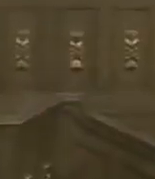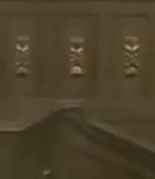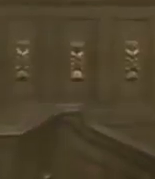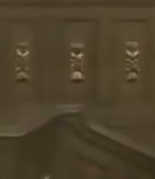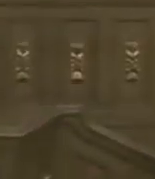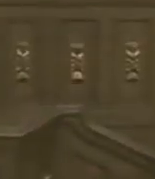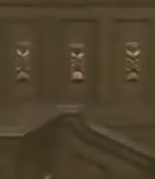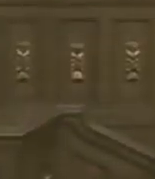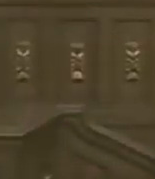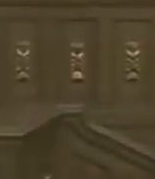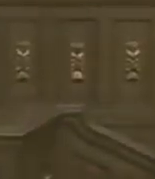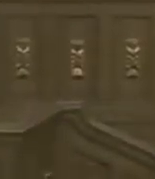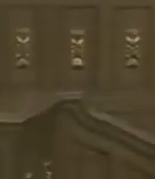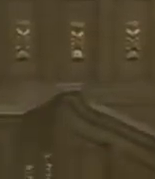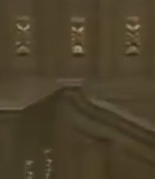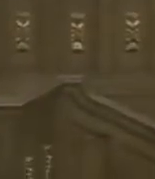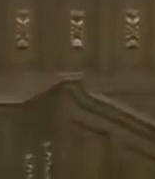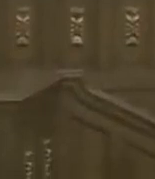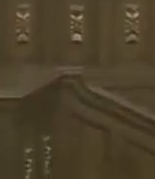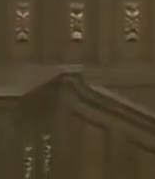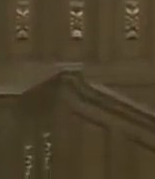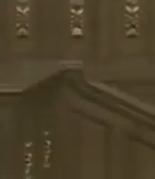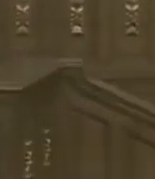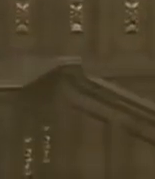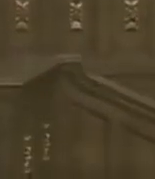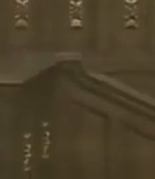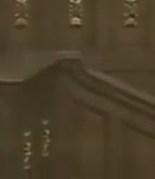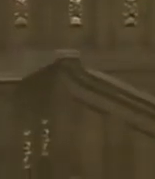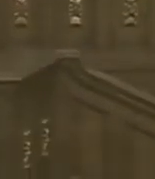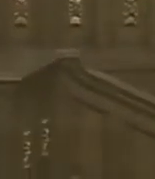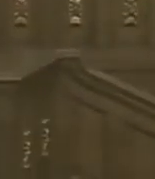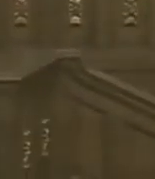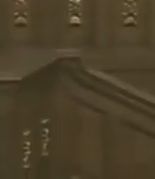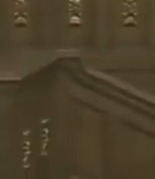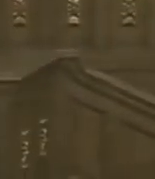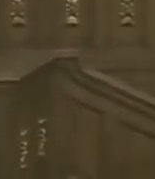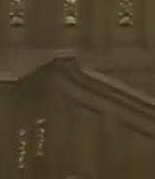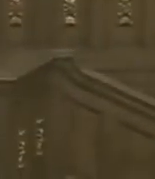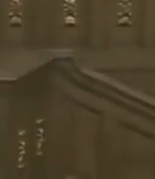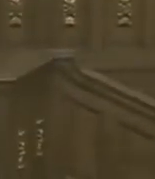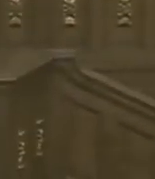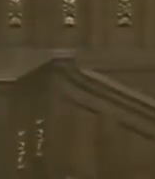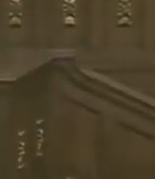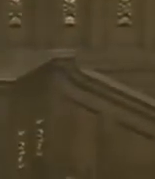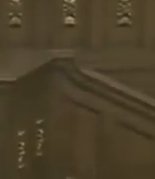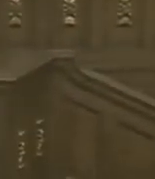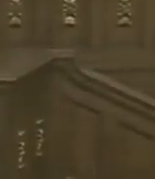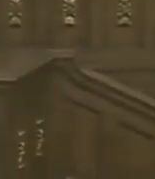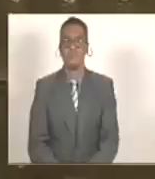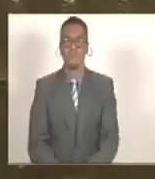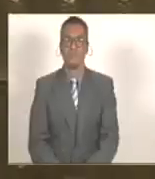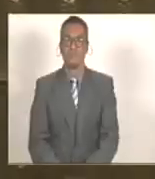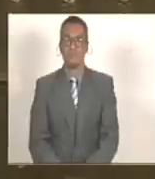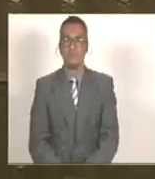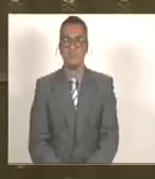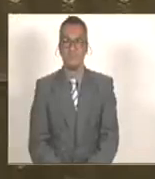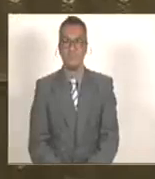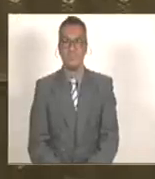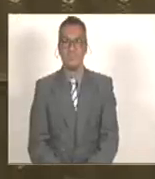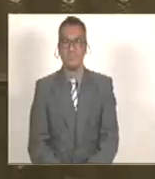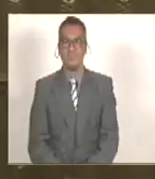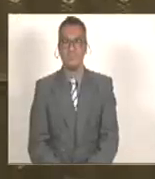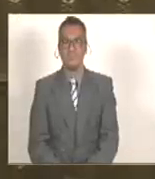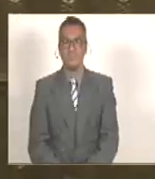Ciudadana secretaria, pídese por favor dar lectura al acta de sesión ordinaria del día martes 19 de septiembre